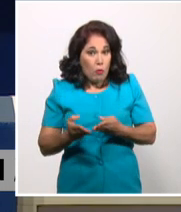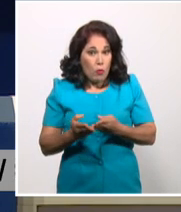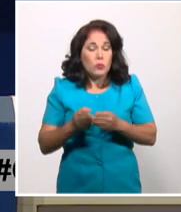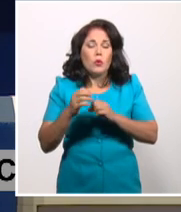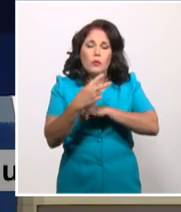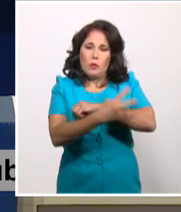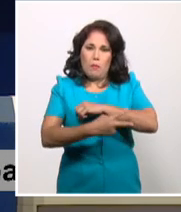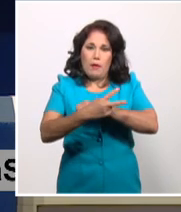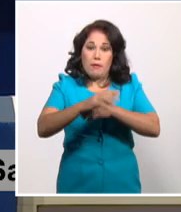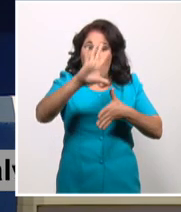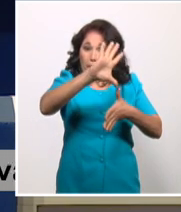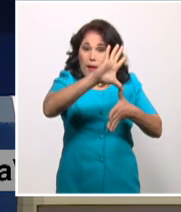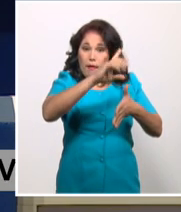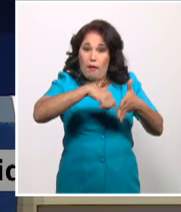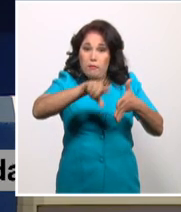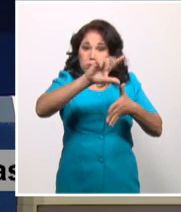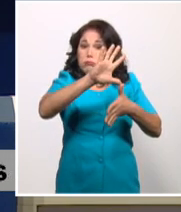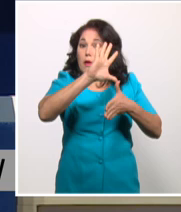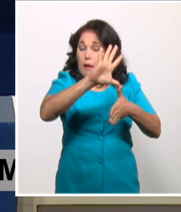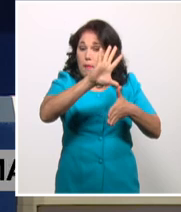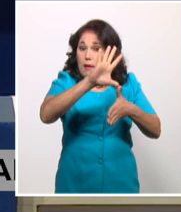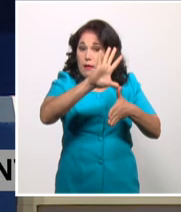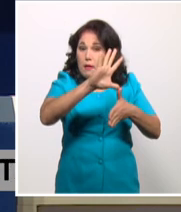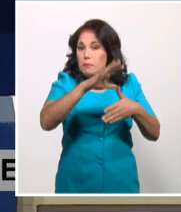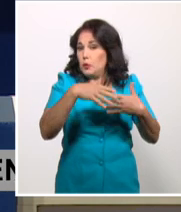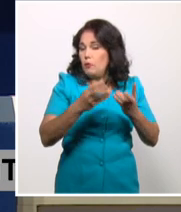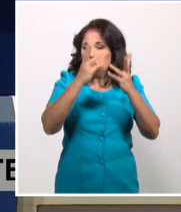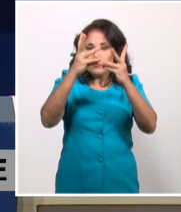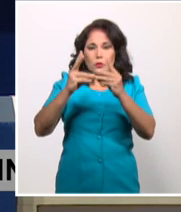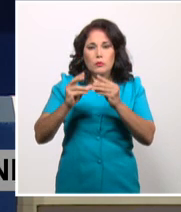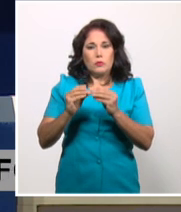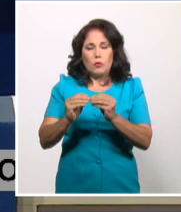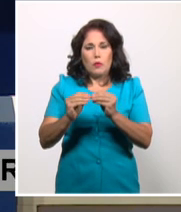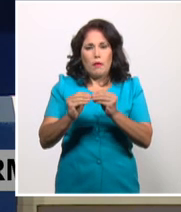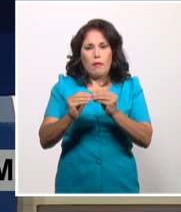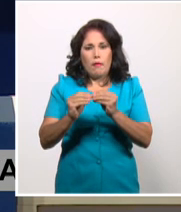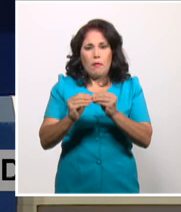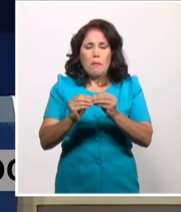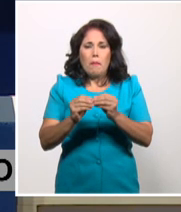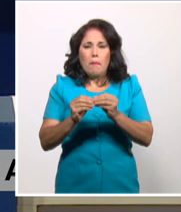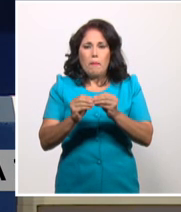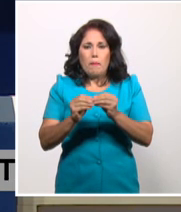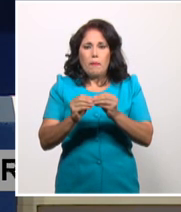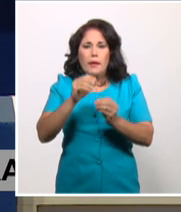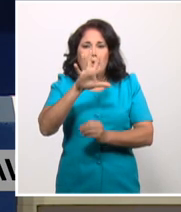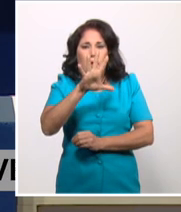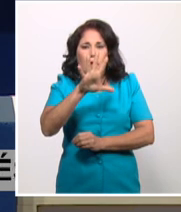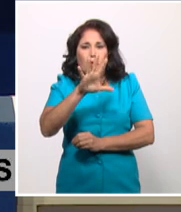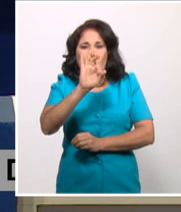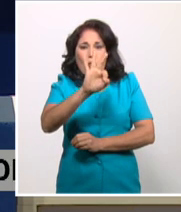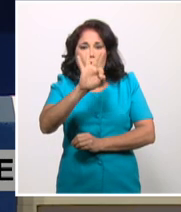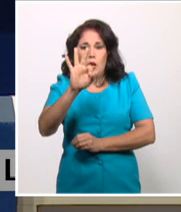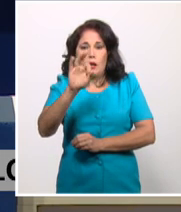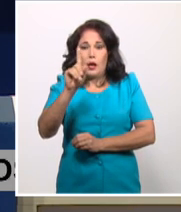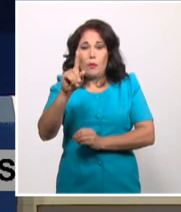región de las Américas reporta un total de